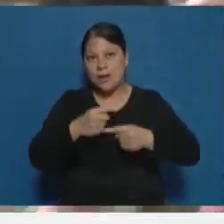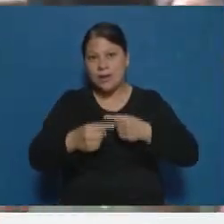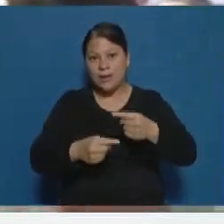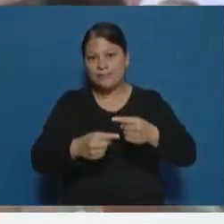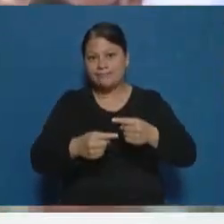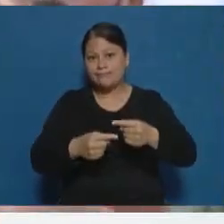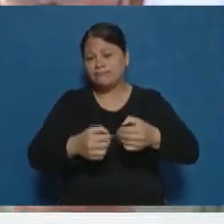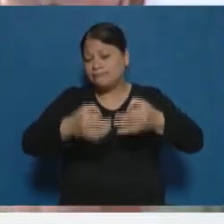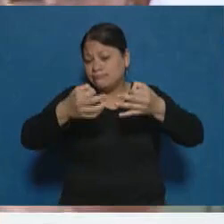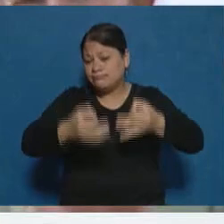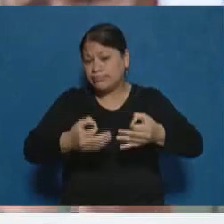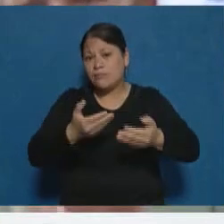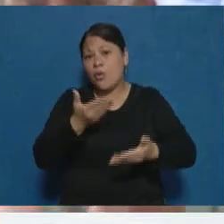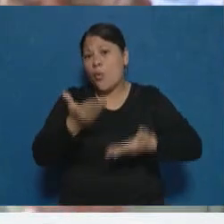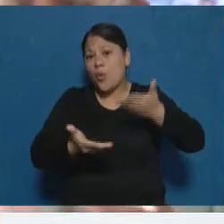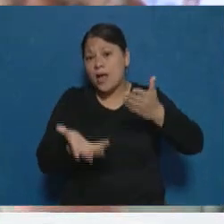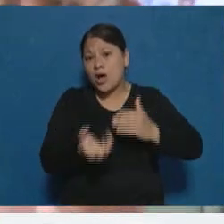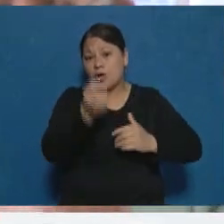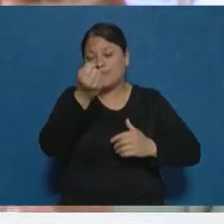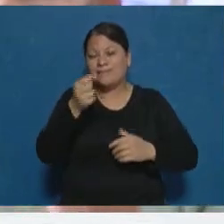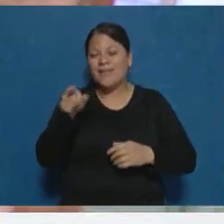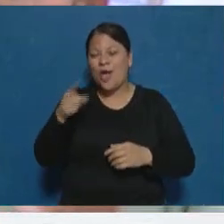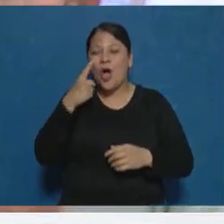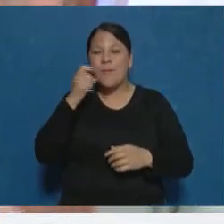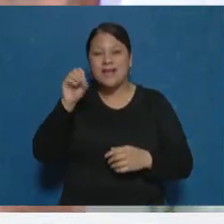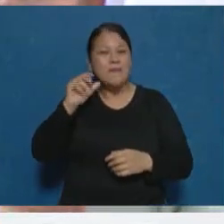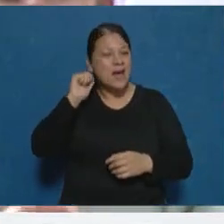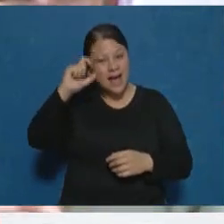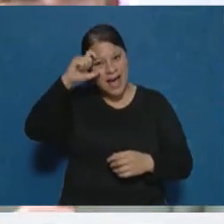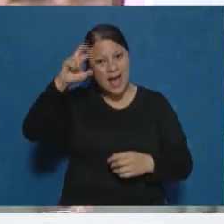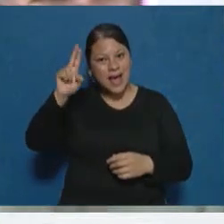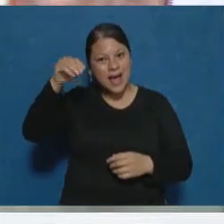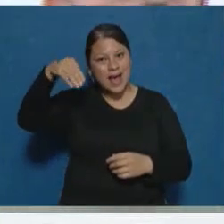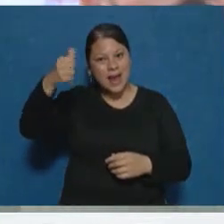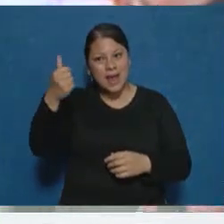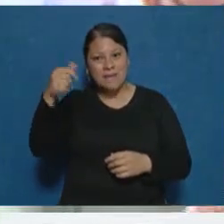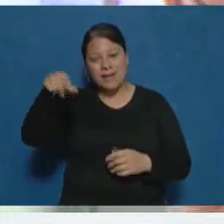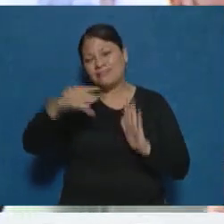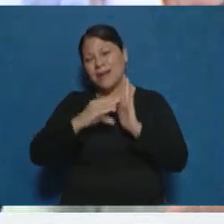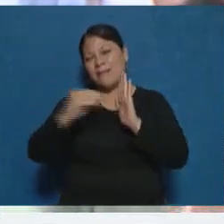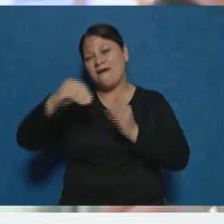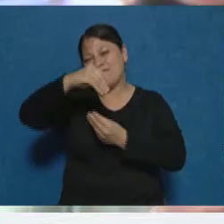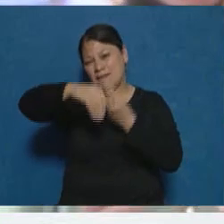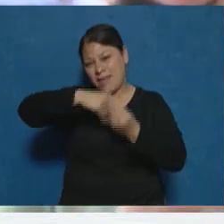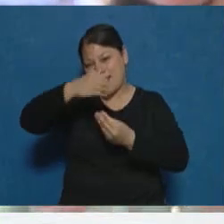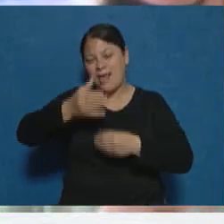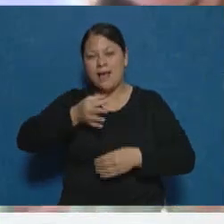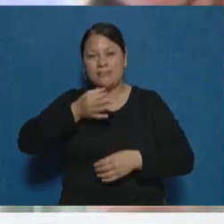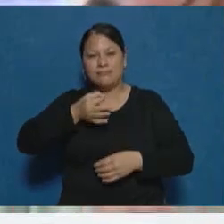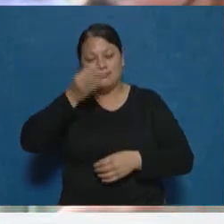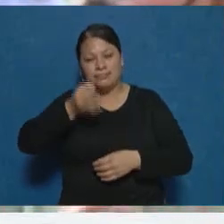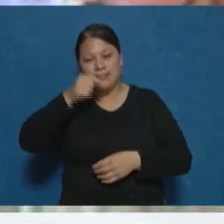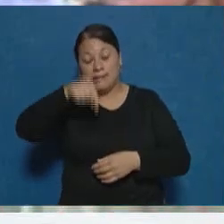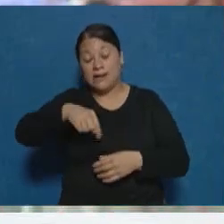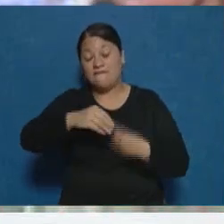precisamente de la justicia. Germán, amigo, quien va a hablar en nombre de la familia que por estos momentos obviamente se encuentra